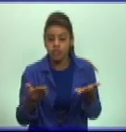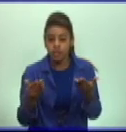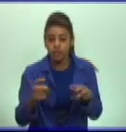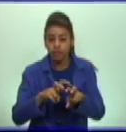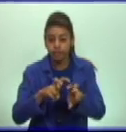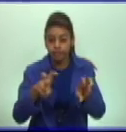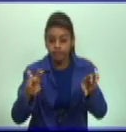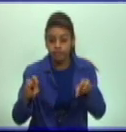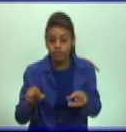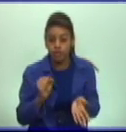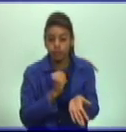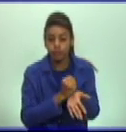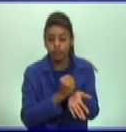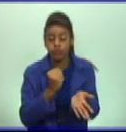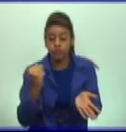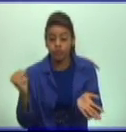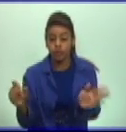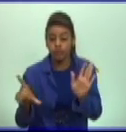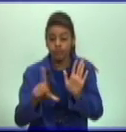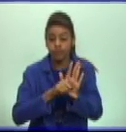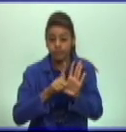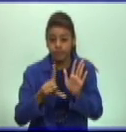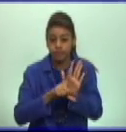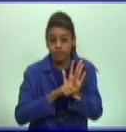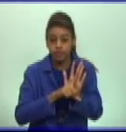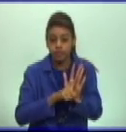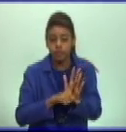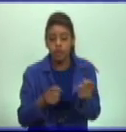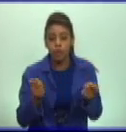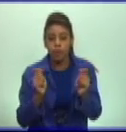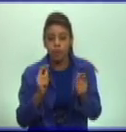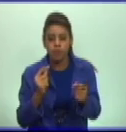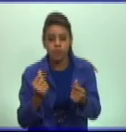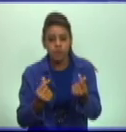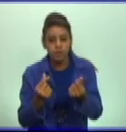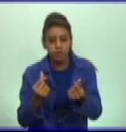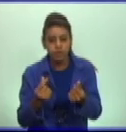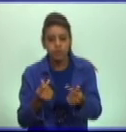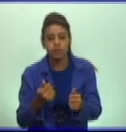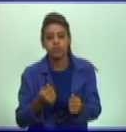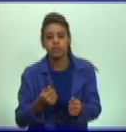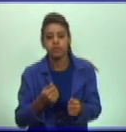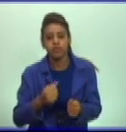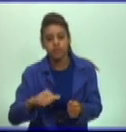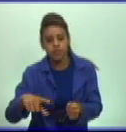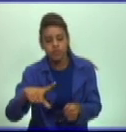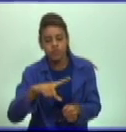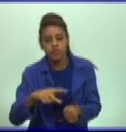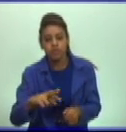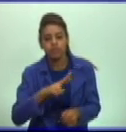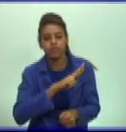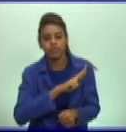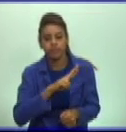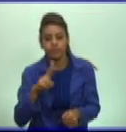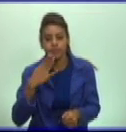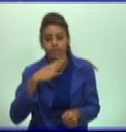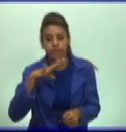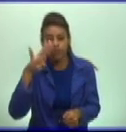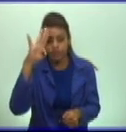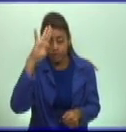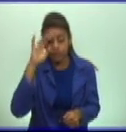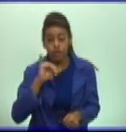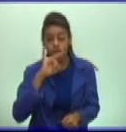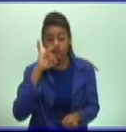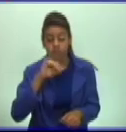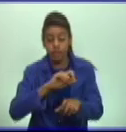quedaron aprobados los lineamientos de la política económica y social del partido y la revolución cubana. El séptimo